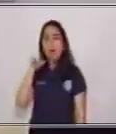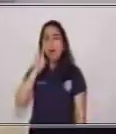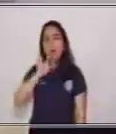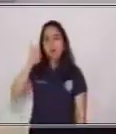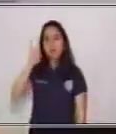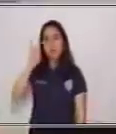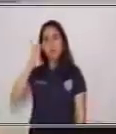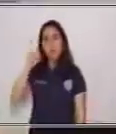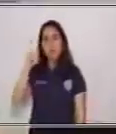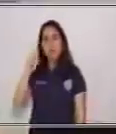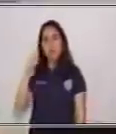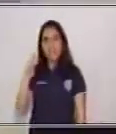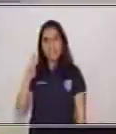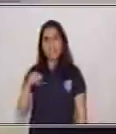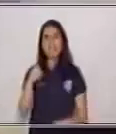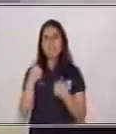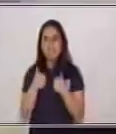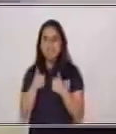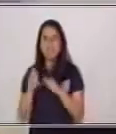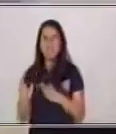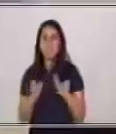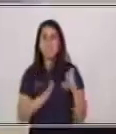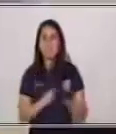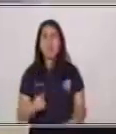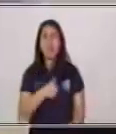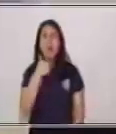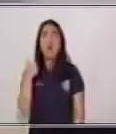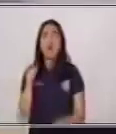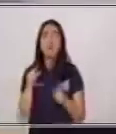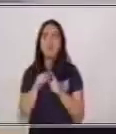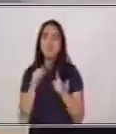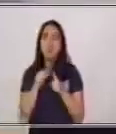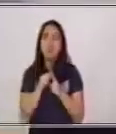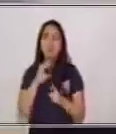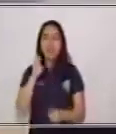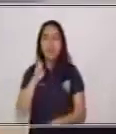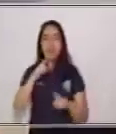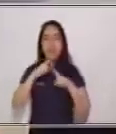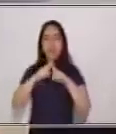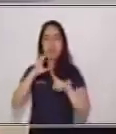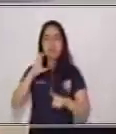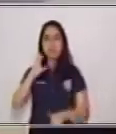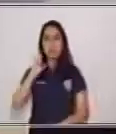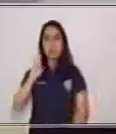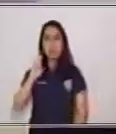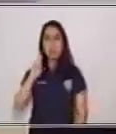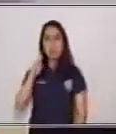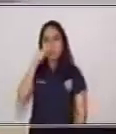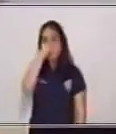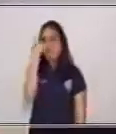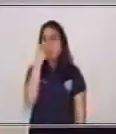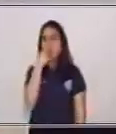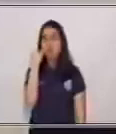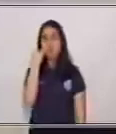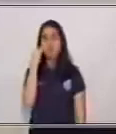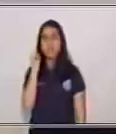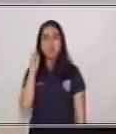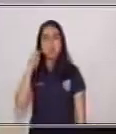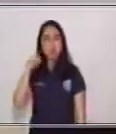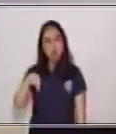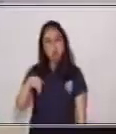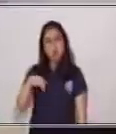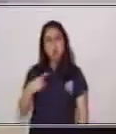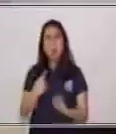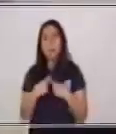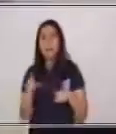excursión, una palabra aguda, ya que la sílaba tónica recae en la última, pero tenemos también aplicada la